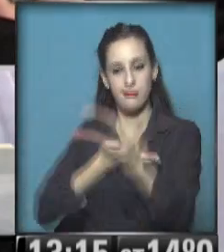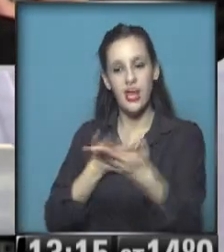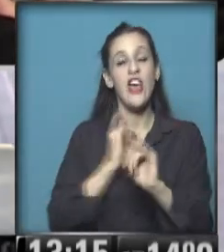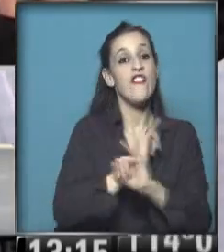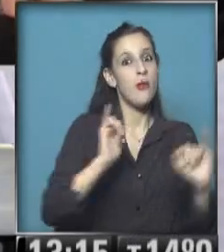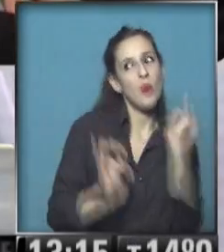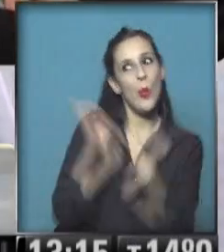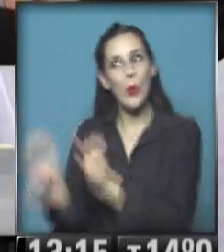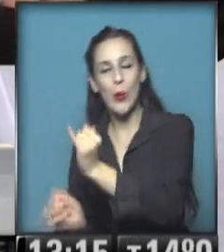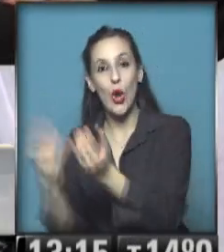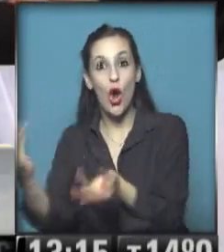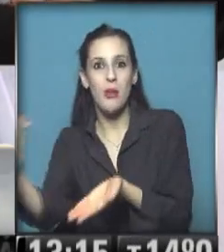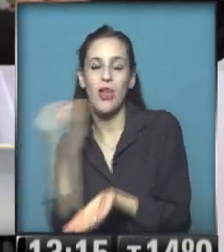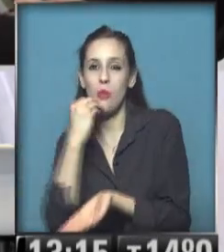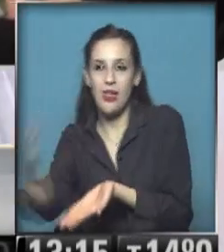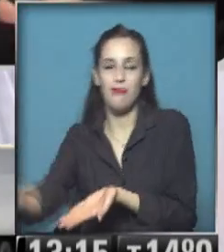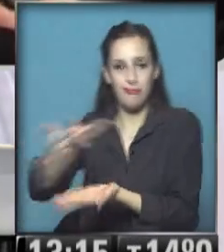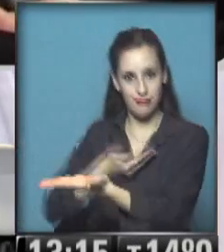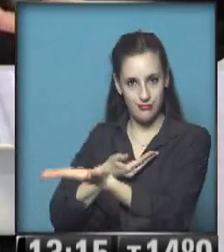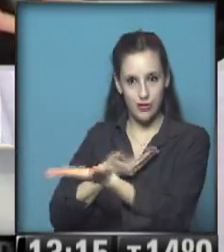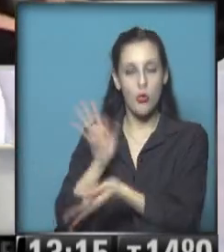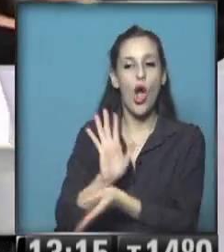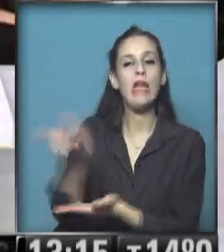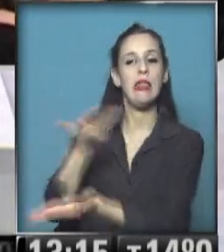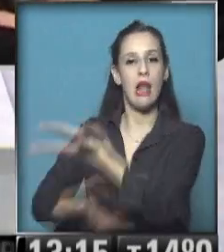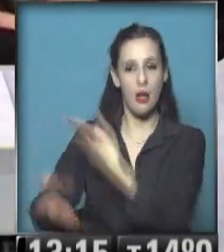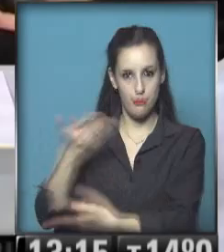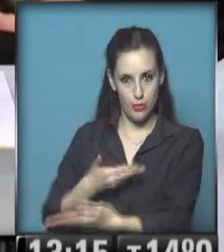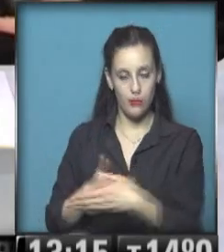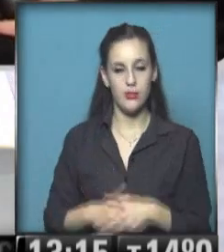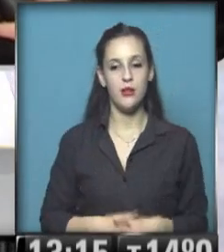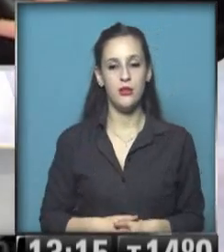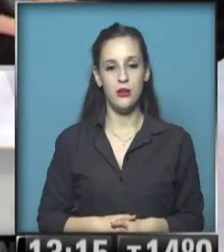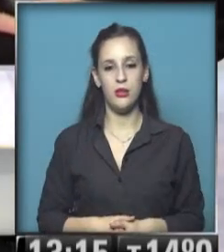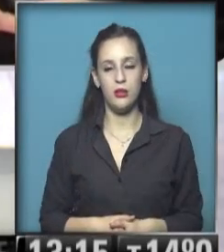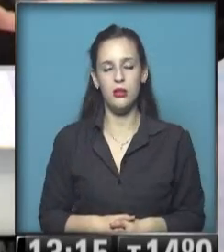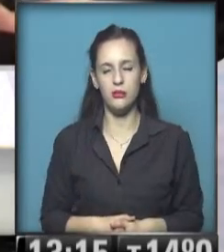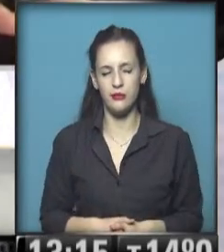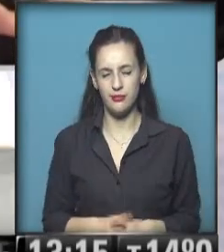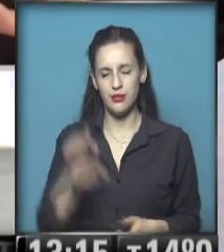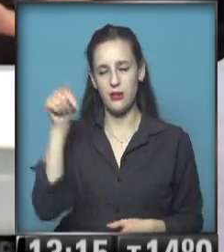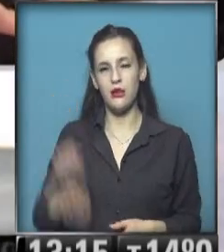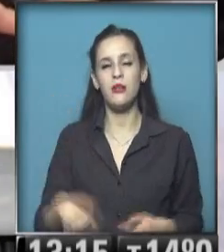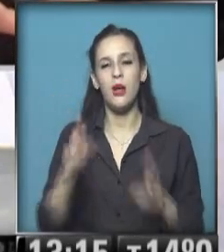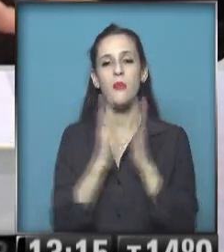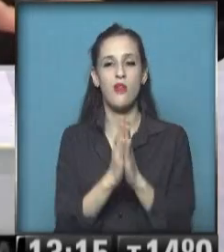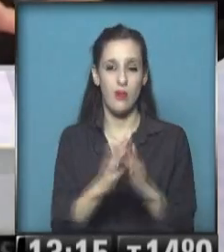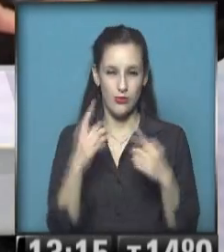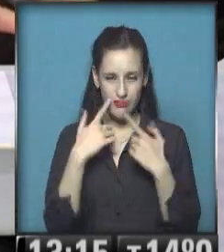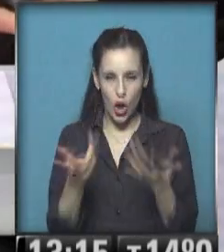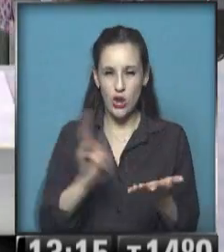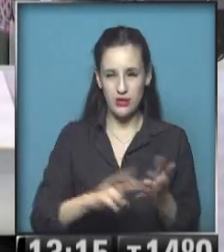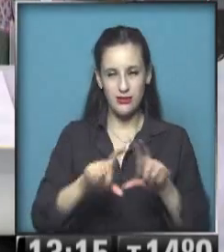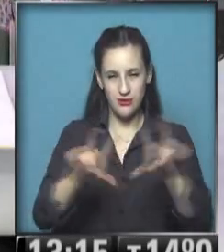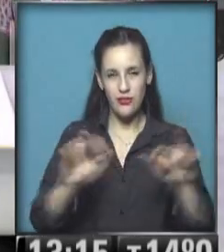a descomprimir su situación procesal. Ahora, Cazorla, ayúdeme a repasar o a compactar la información. Usted dice que